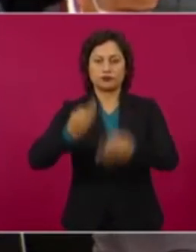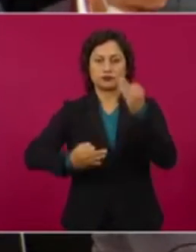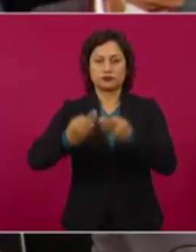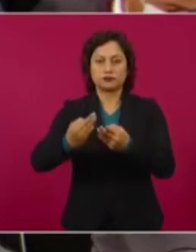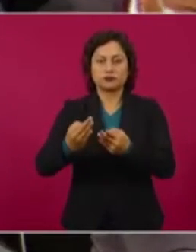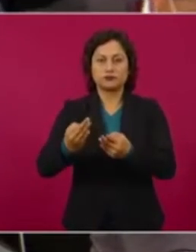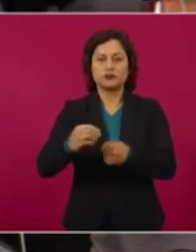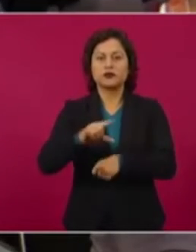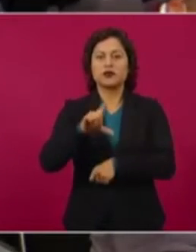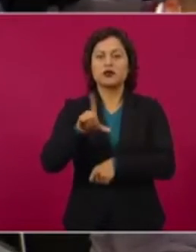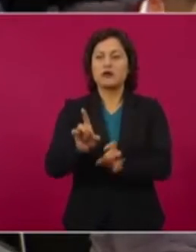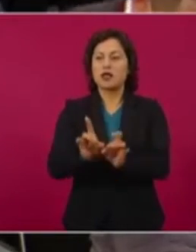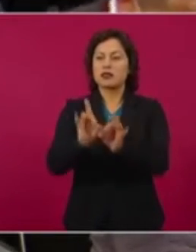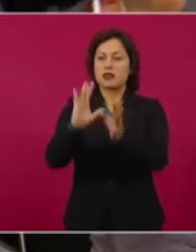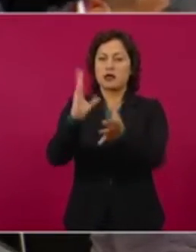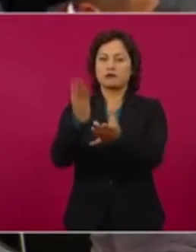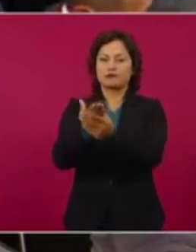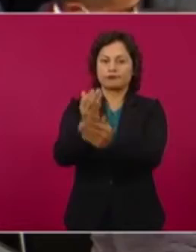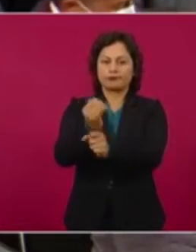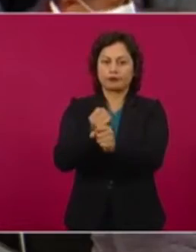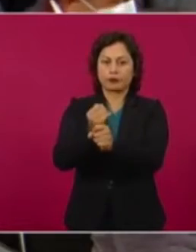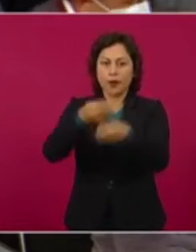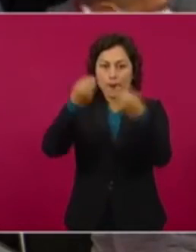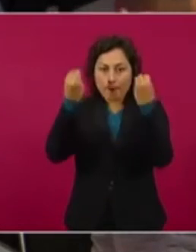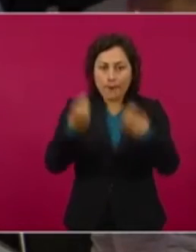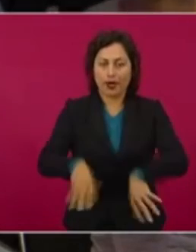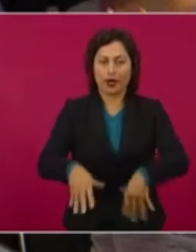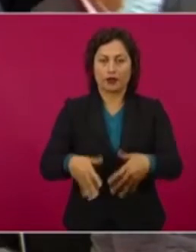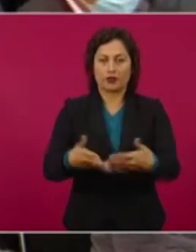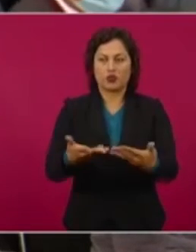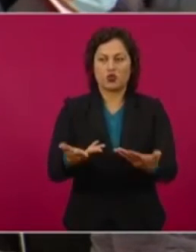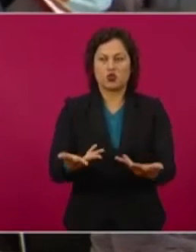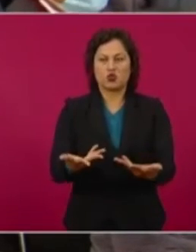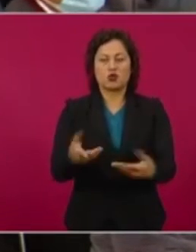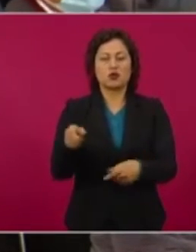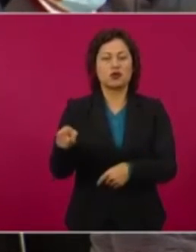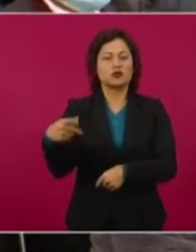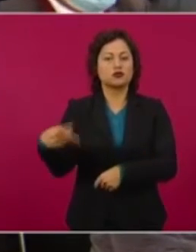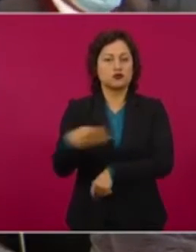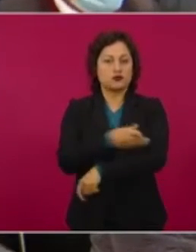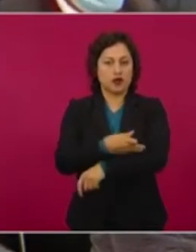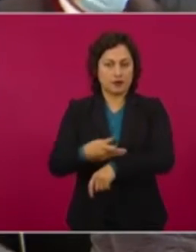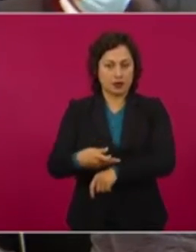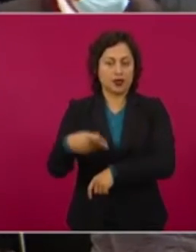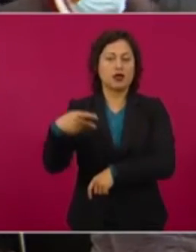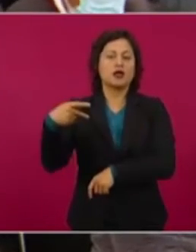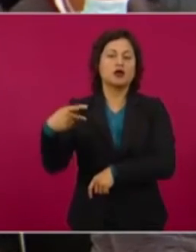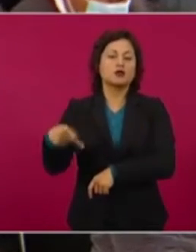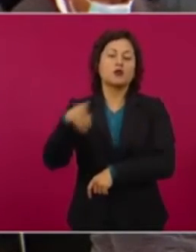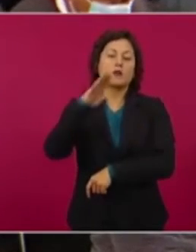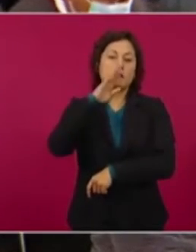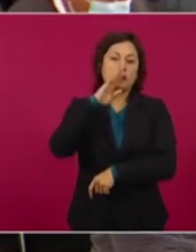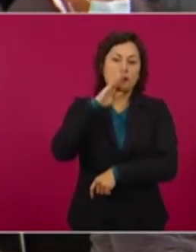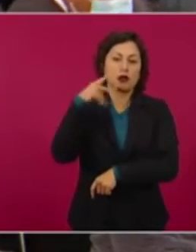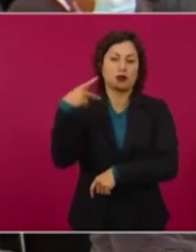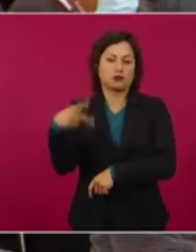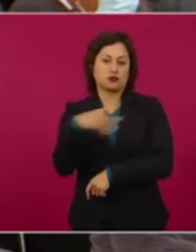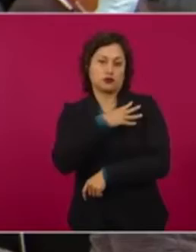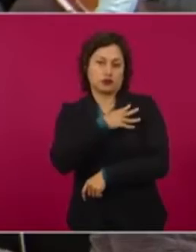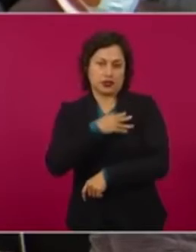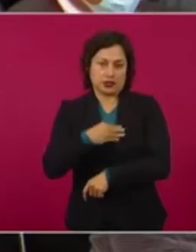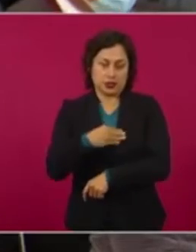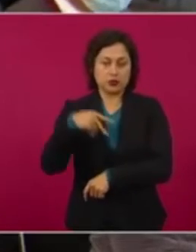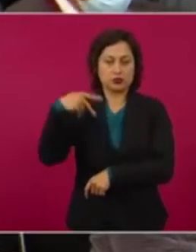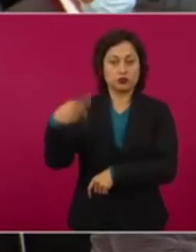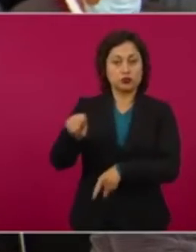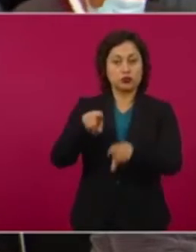investigación. La madre, la familia, porque Josefina tiene 3 hijos, su madre y sus